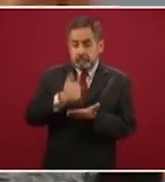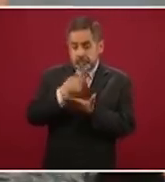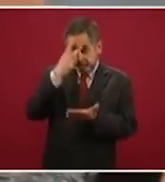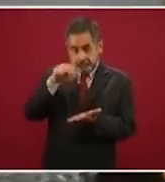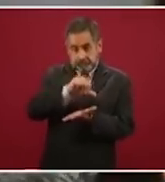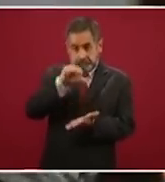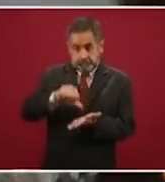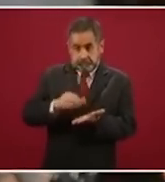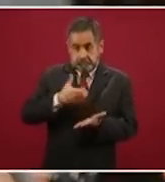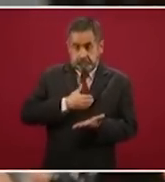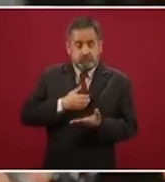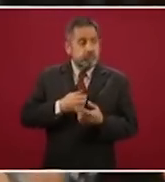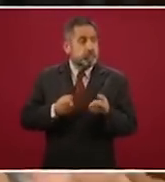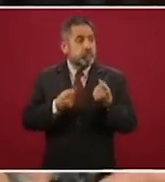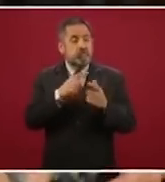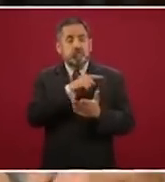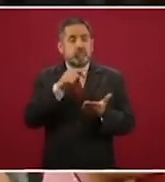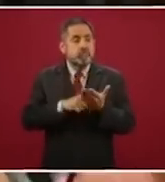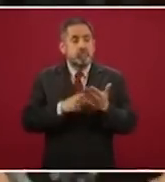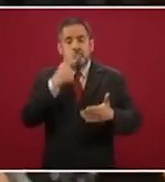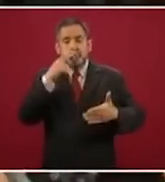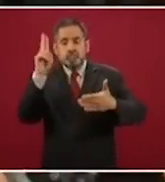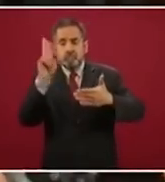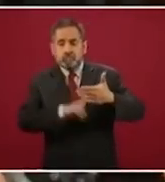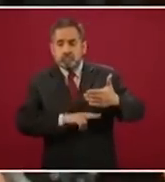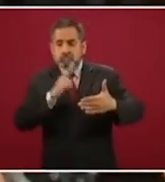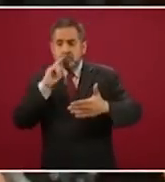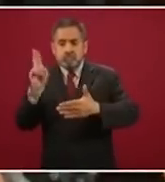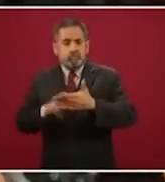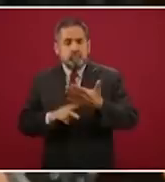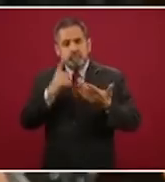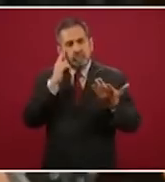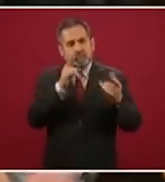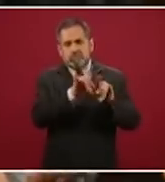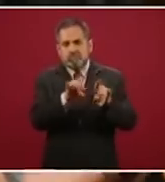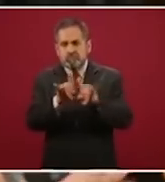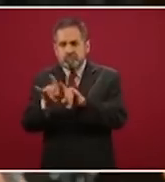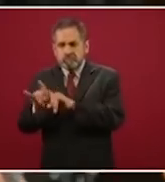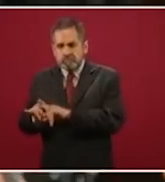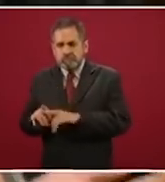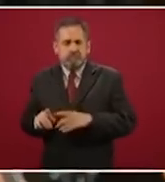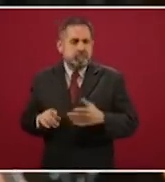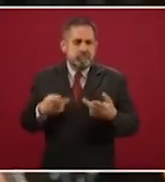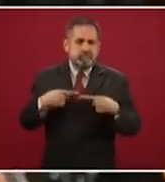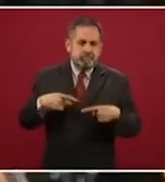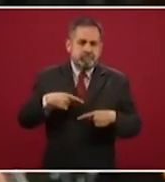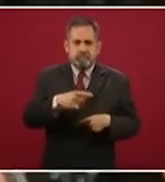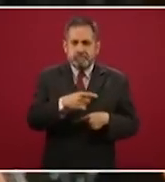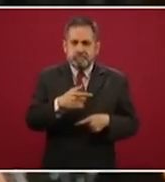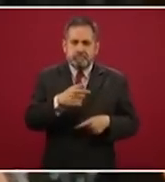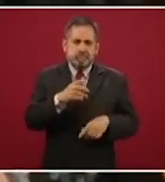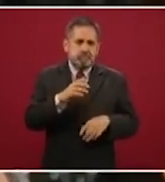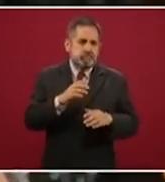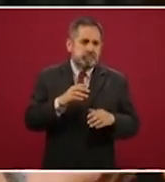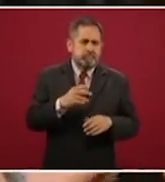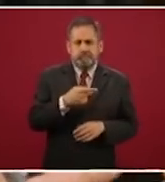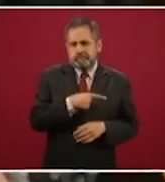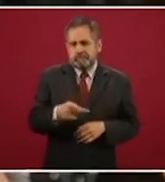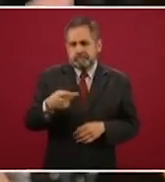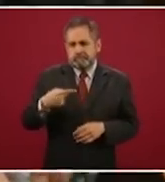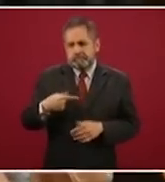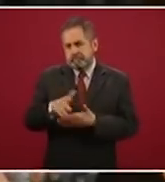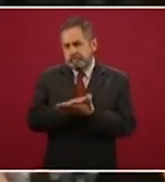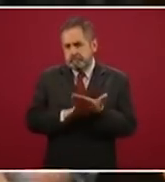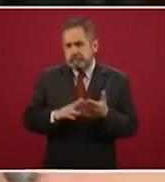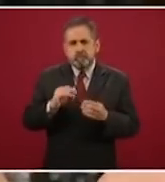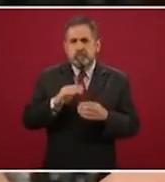están clausurados porque son pequeños negocios, son gente de estratos sociales bajos y